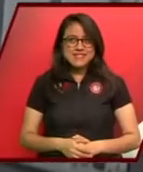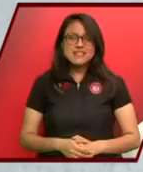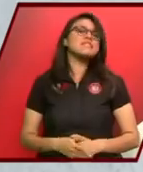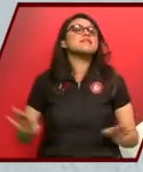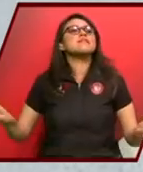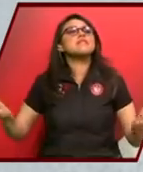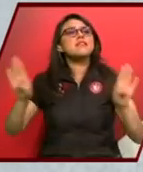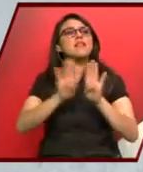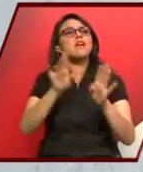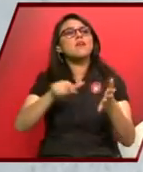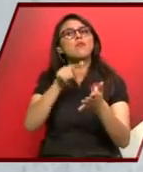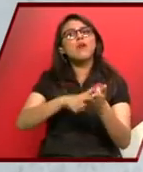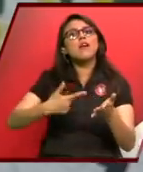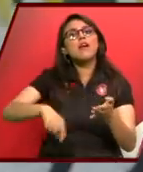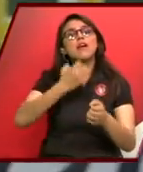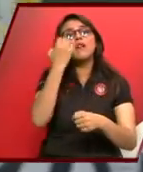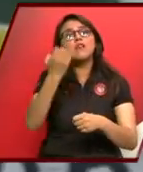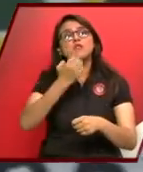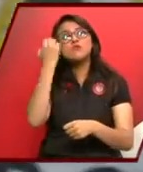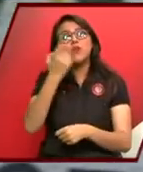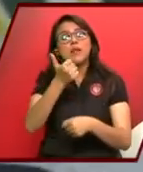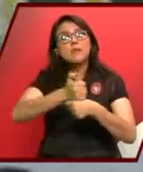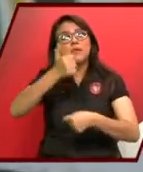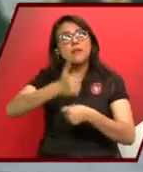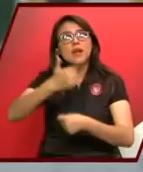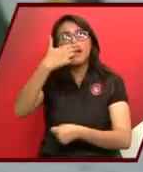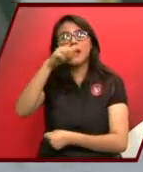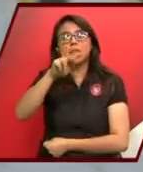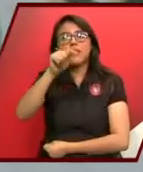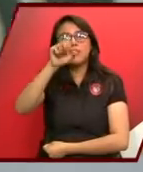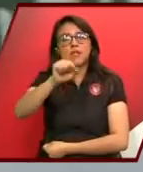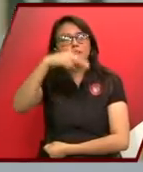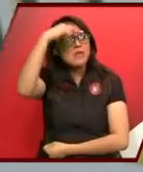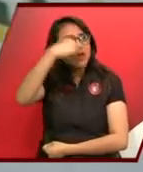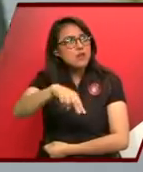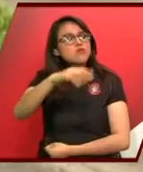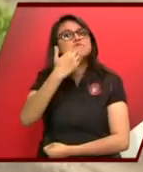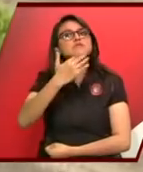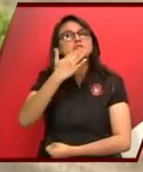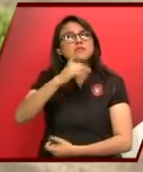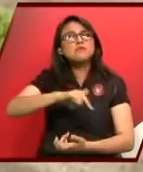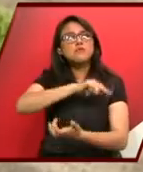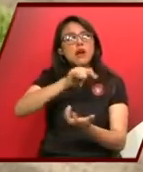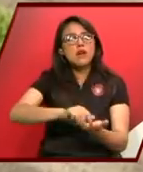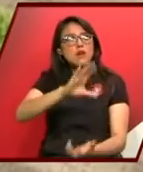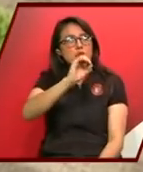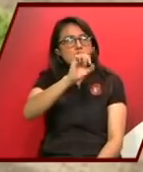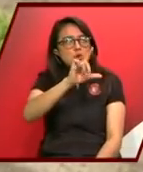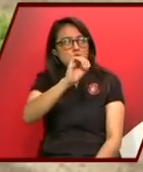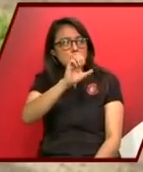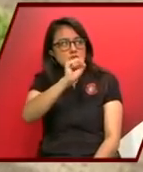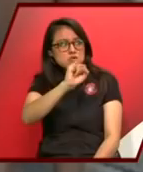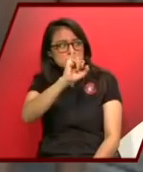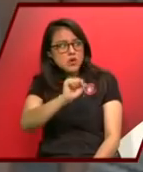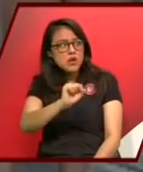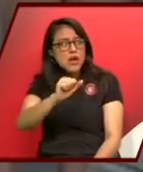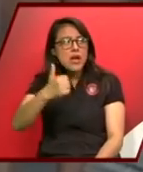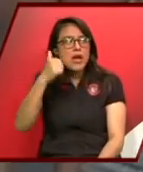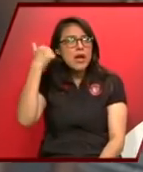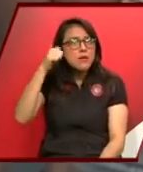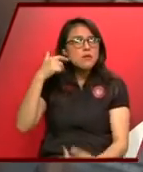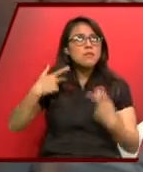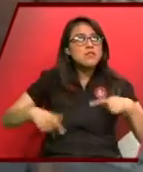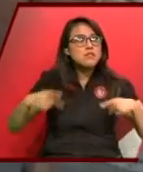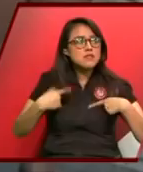Cerrada es como se encuentra la escuela primaria Hermandad México-Israel, ubicada en la unidad habitacional El Coloso, en Acapulco. Los padres de familia